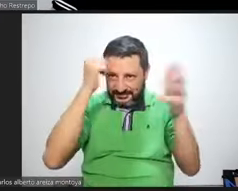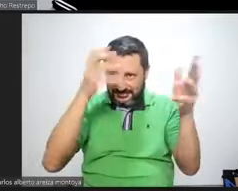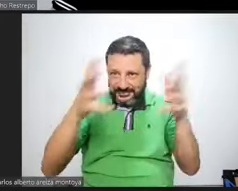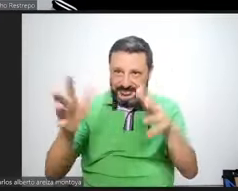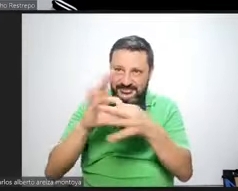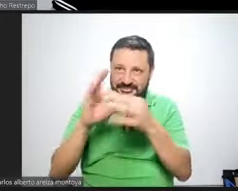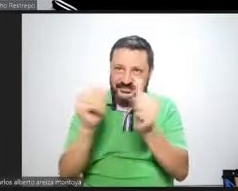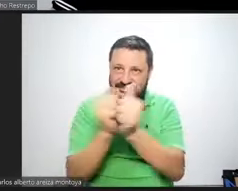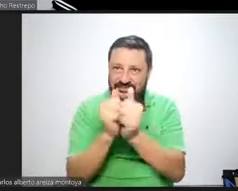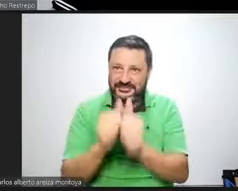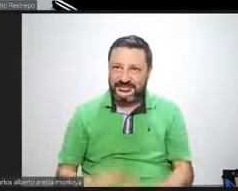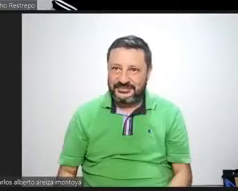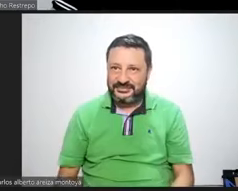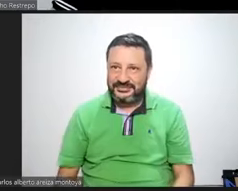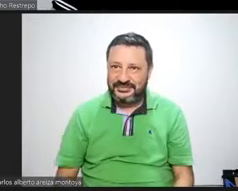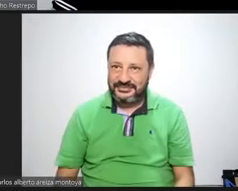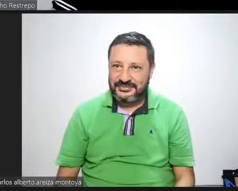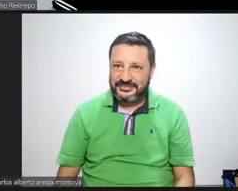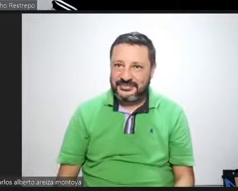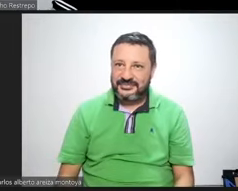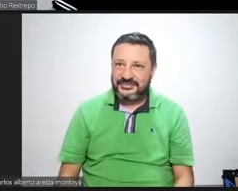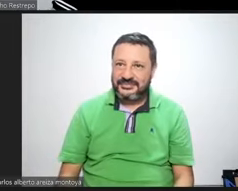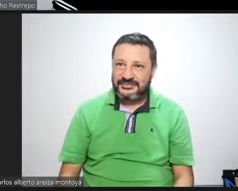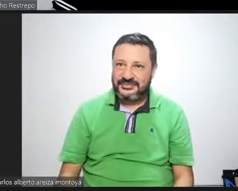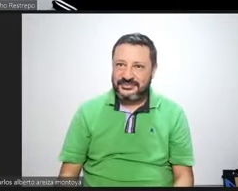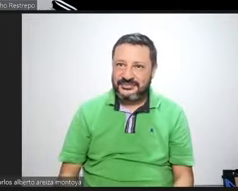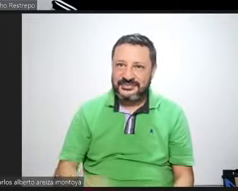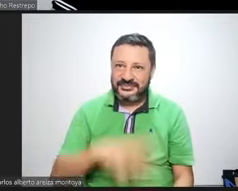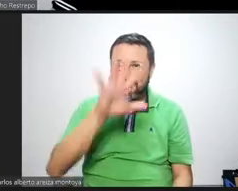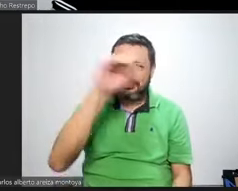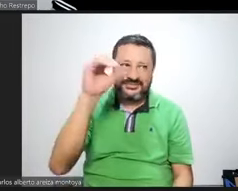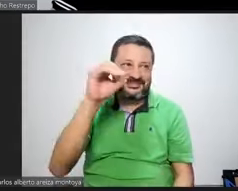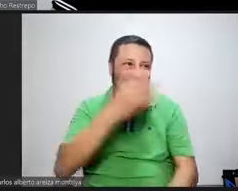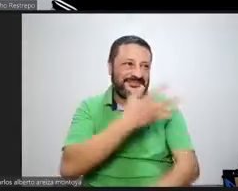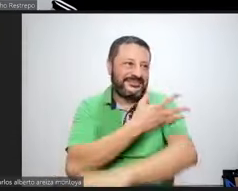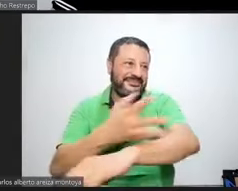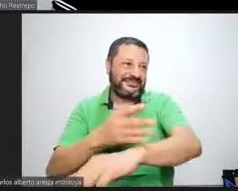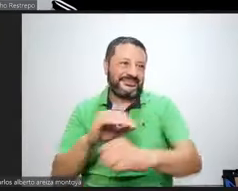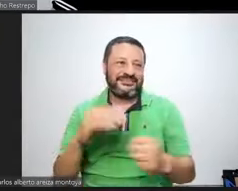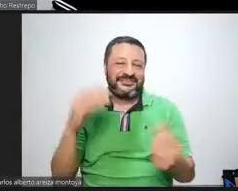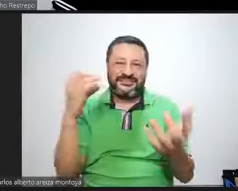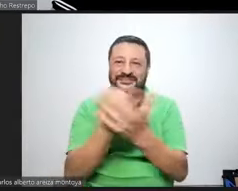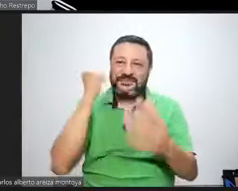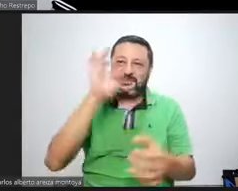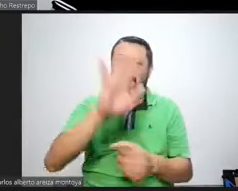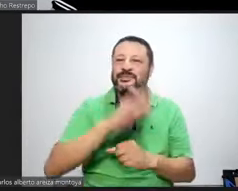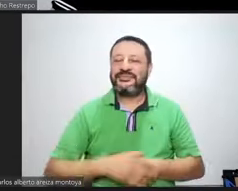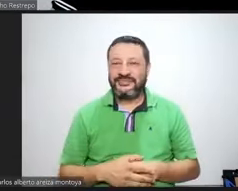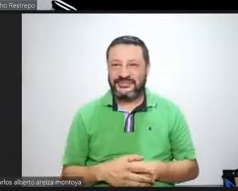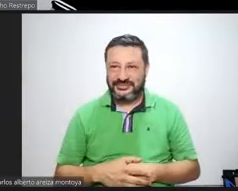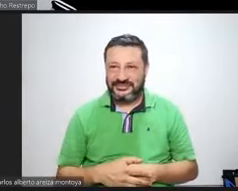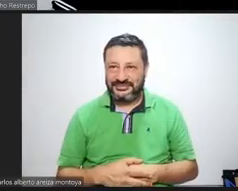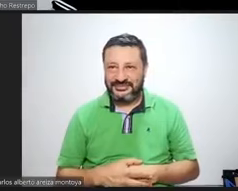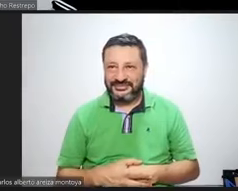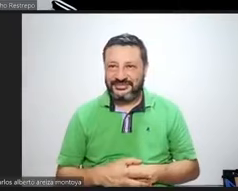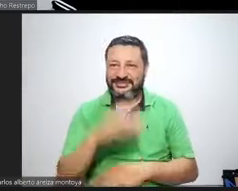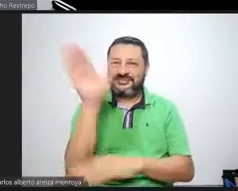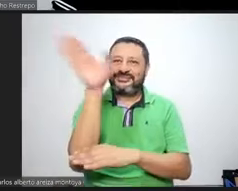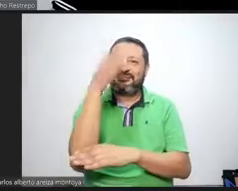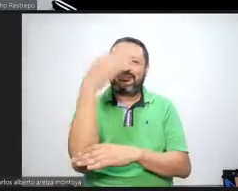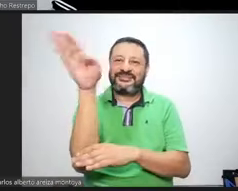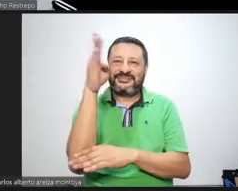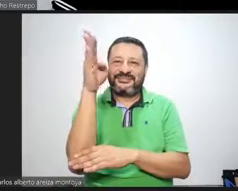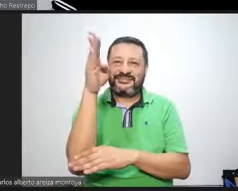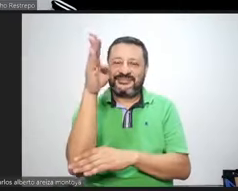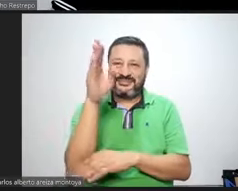y más de 50 millones de colombianos que queremos que los deportistas como tú sigan izando nuestra bandera con